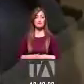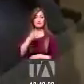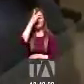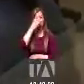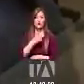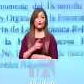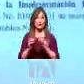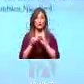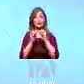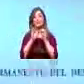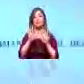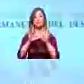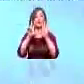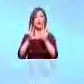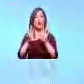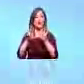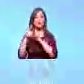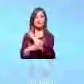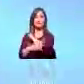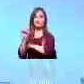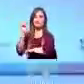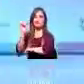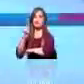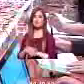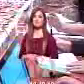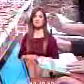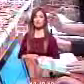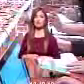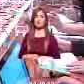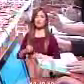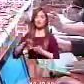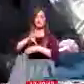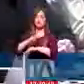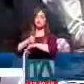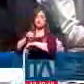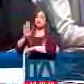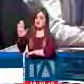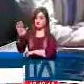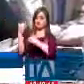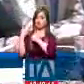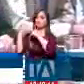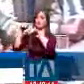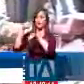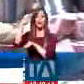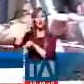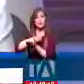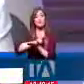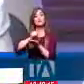decidido como bloque legislativo no sancionarla y dejar todo en manos del CAL. La siguiente semana se